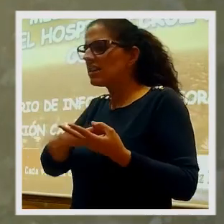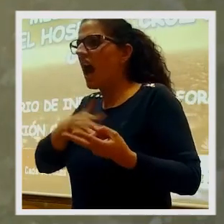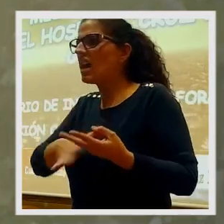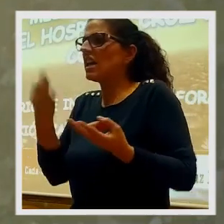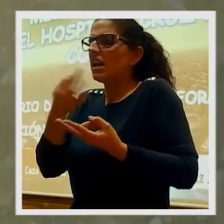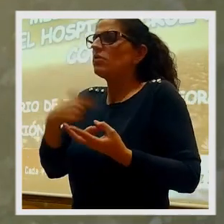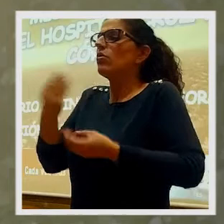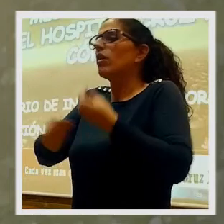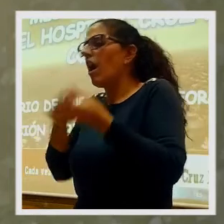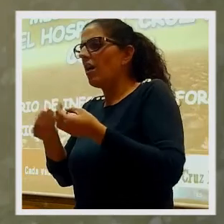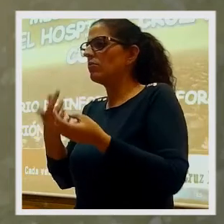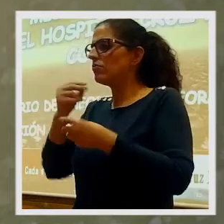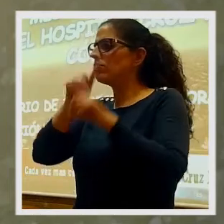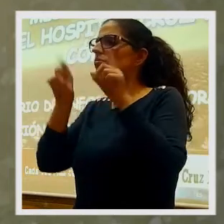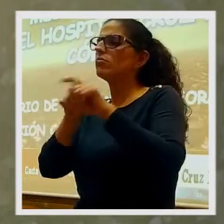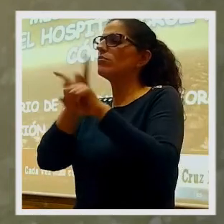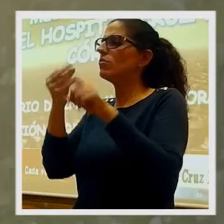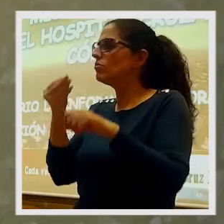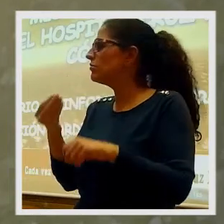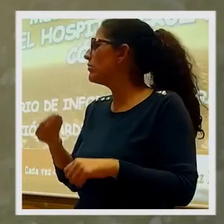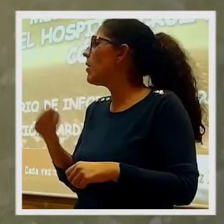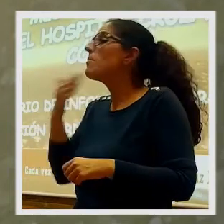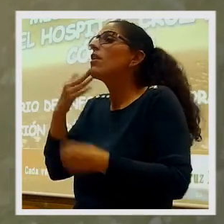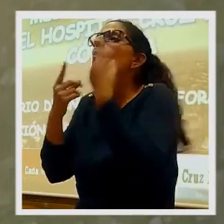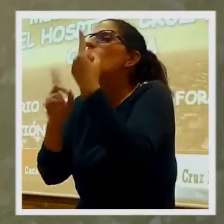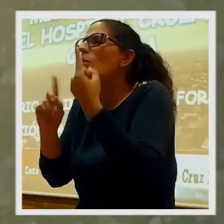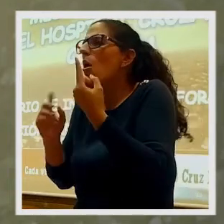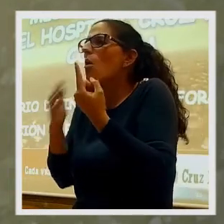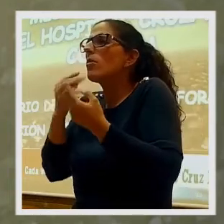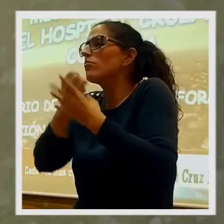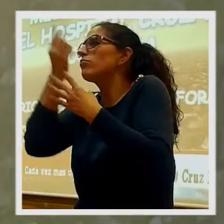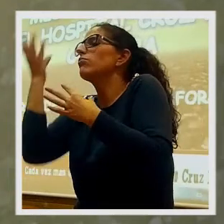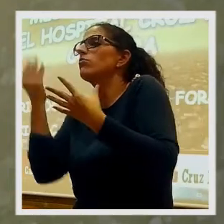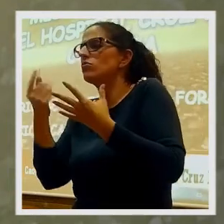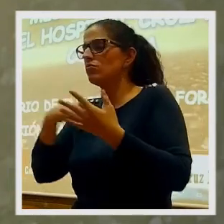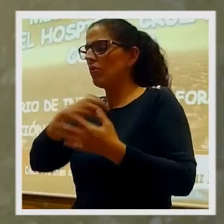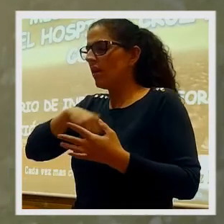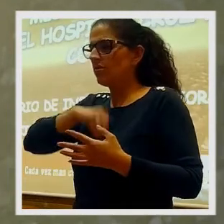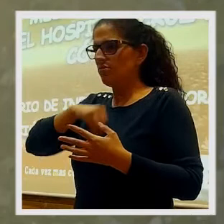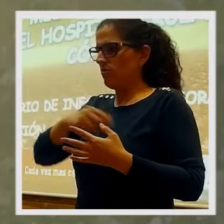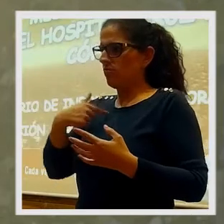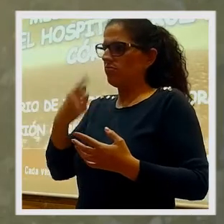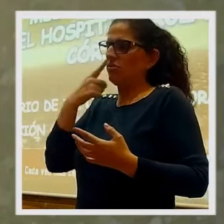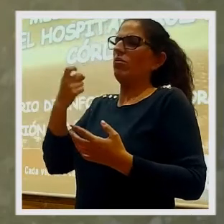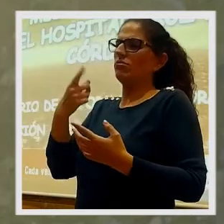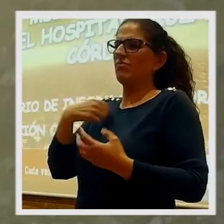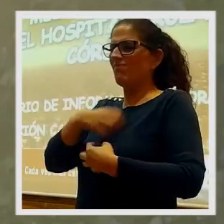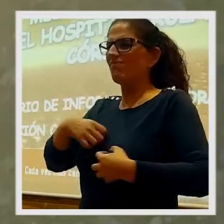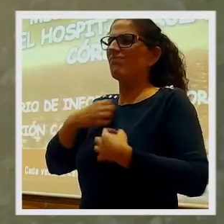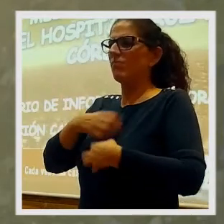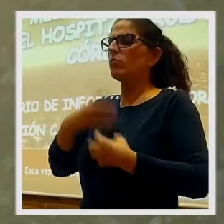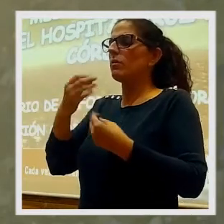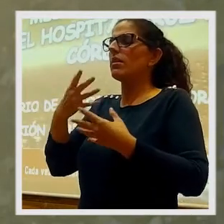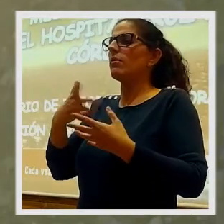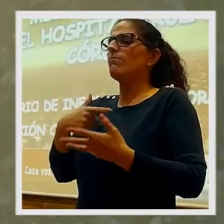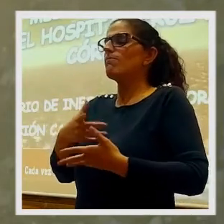hemorragia? No es miedo a nada en concreto. Ahora Tengo aquí algo aquí dentro que se me nota perfectamente, que me bloquea muchas